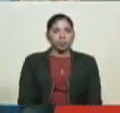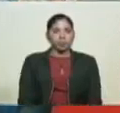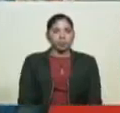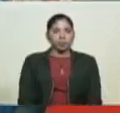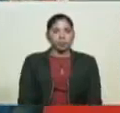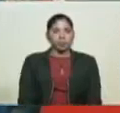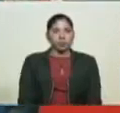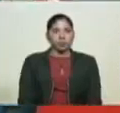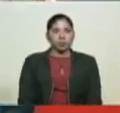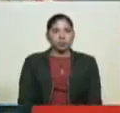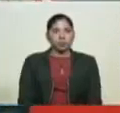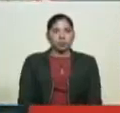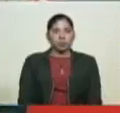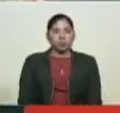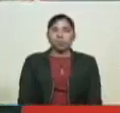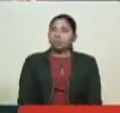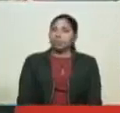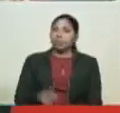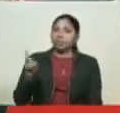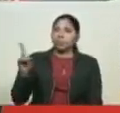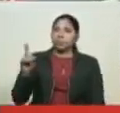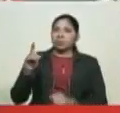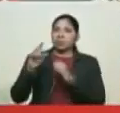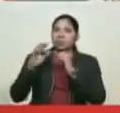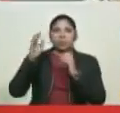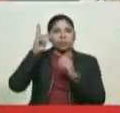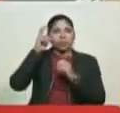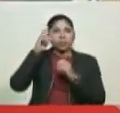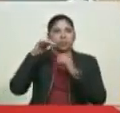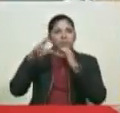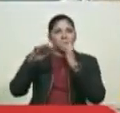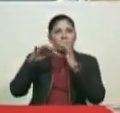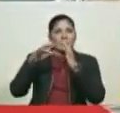Está sonando la Diana Carabobo por todos lados, ¿no? Bonita esa Diana.